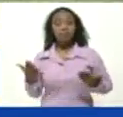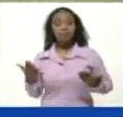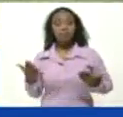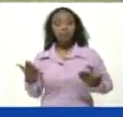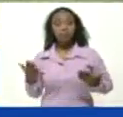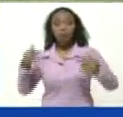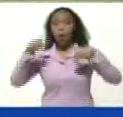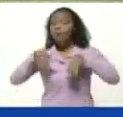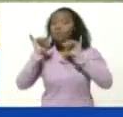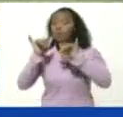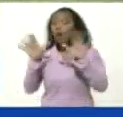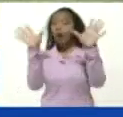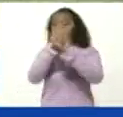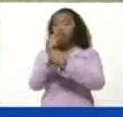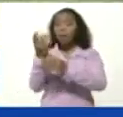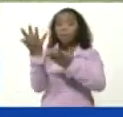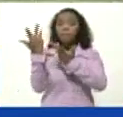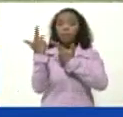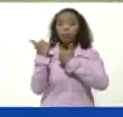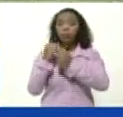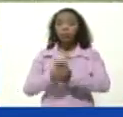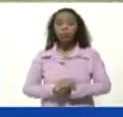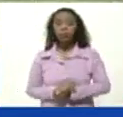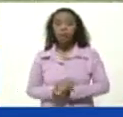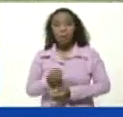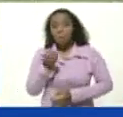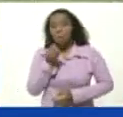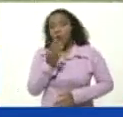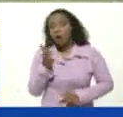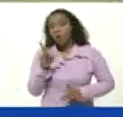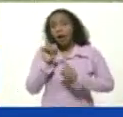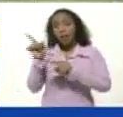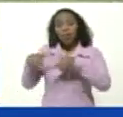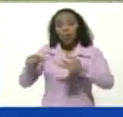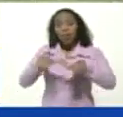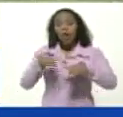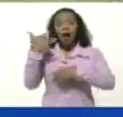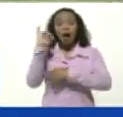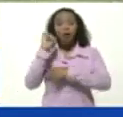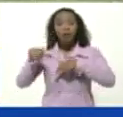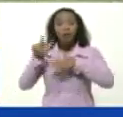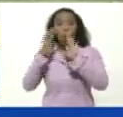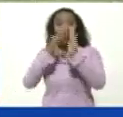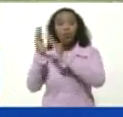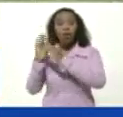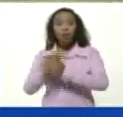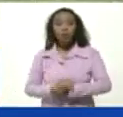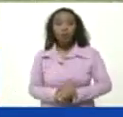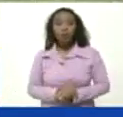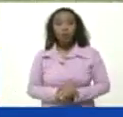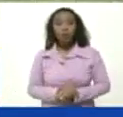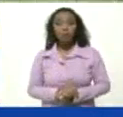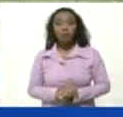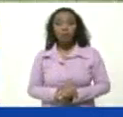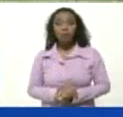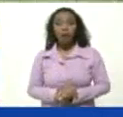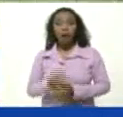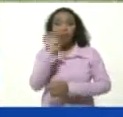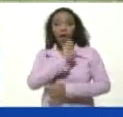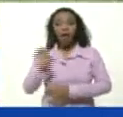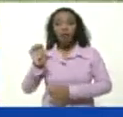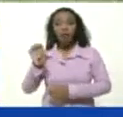hoy mismo en la noche me está diciendo, bueno, esa zona donde queda esa comuna, en el este del